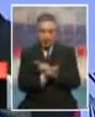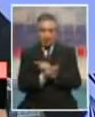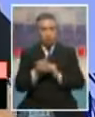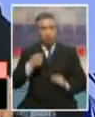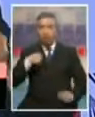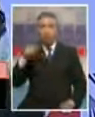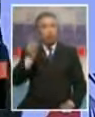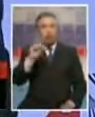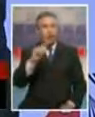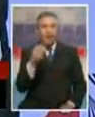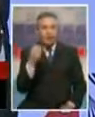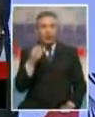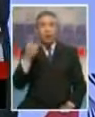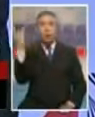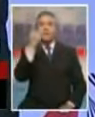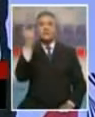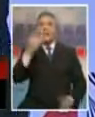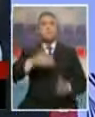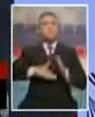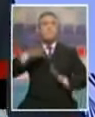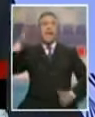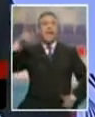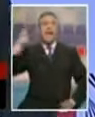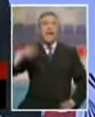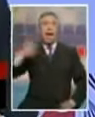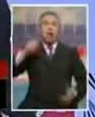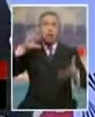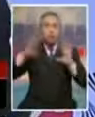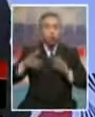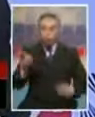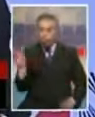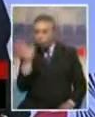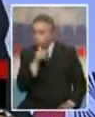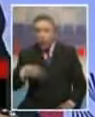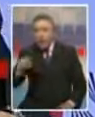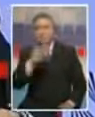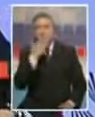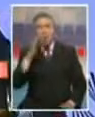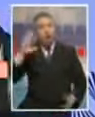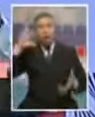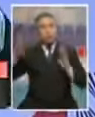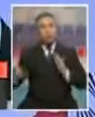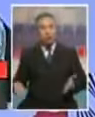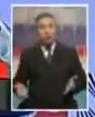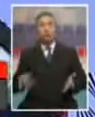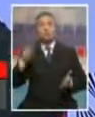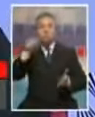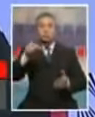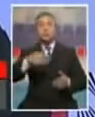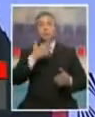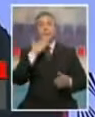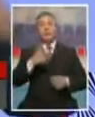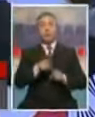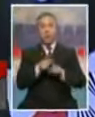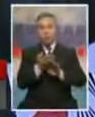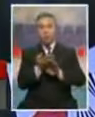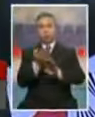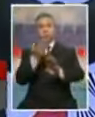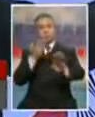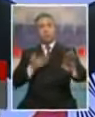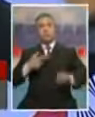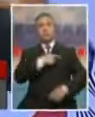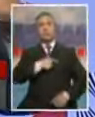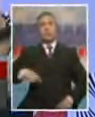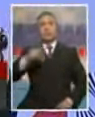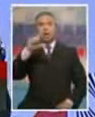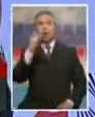que no es normal que tengamos las universidades más caras del mundo y ninguna es la mejor del mundo. Y entiendo también el desamparo de la presidenta de la CUT, que ven en la candidata a